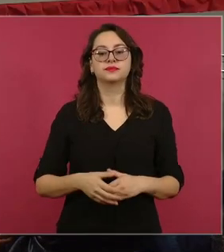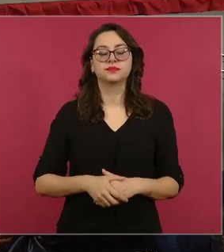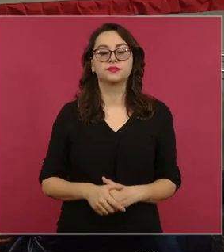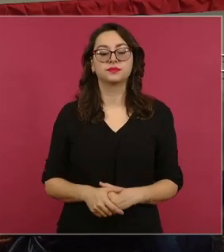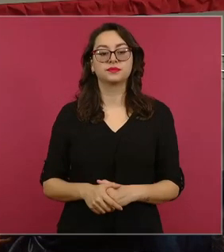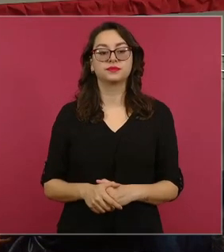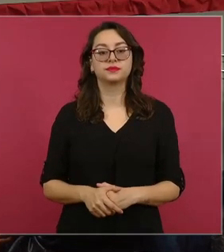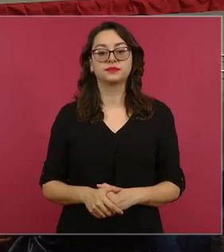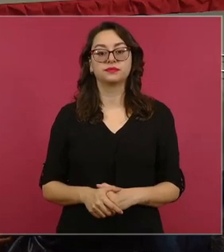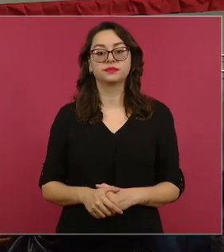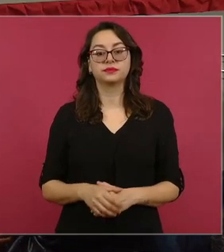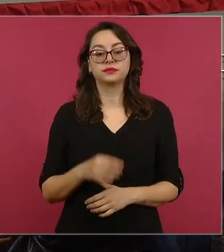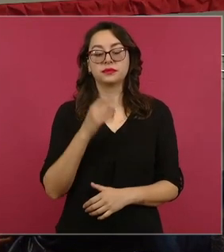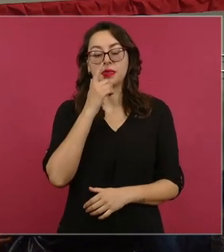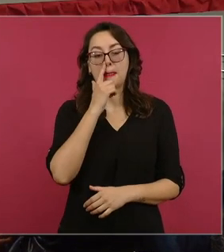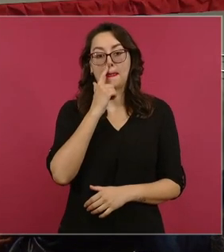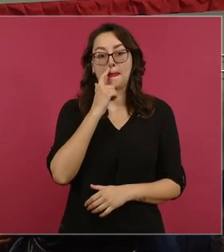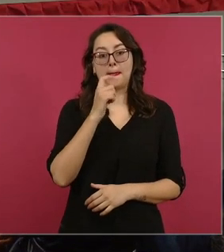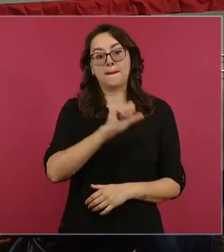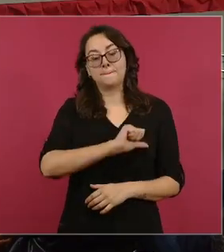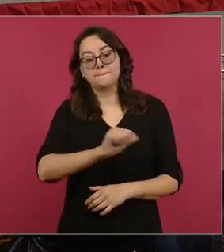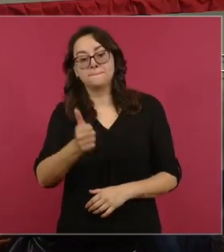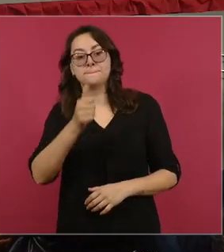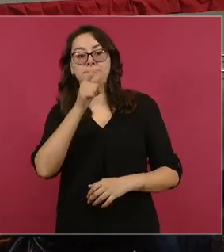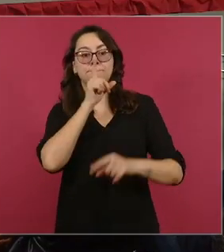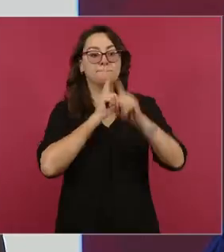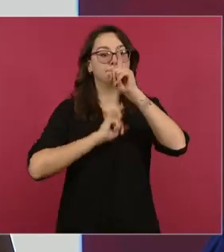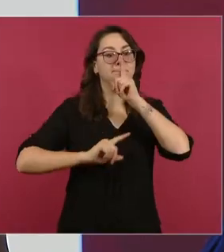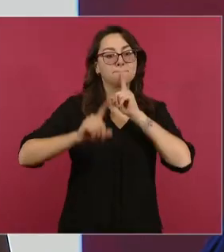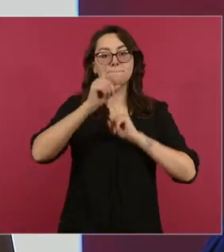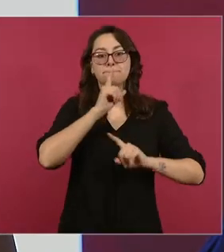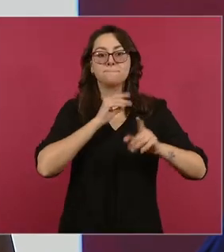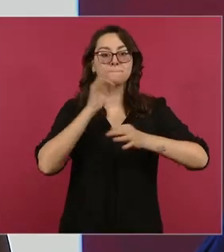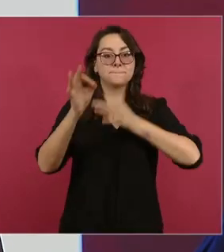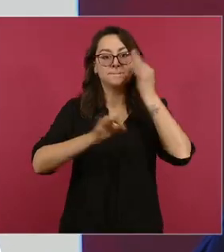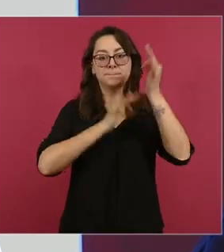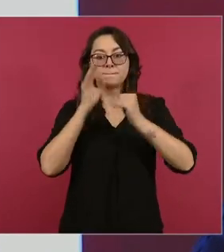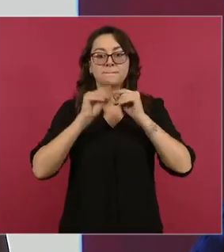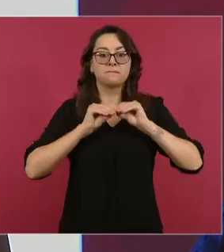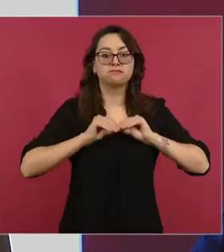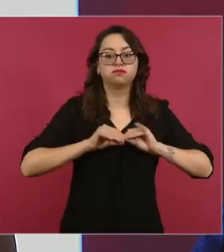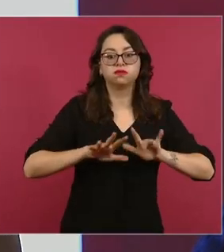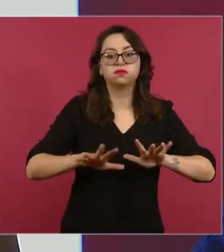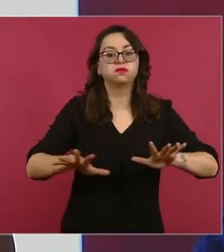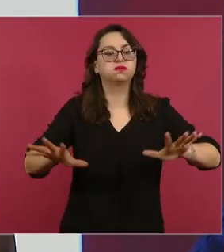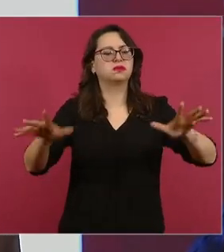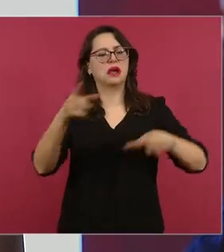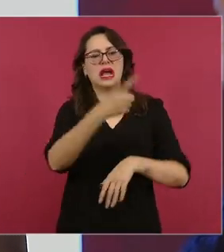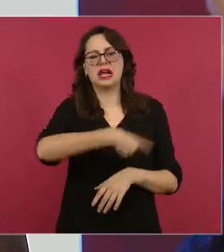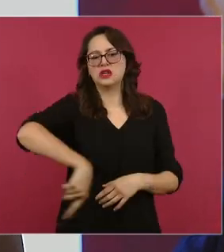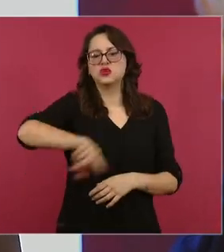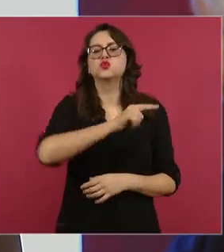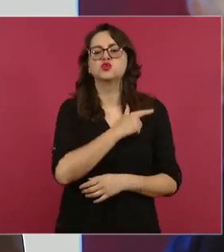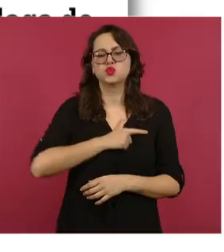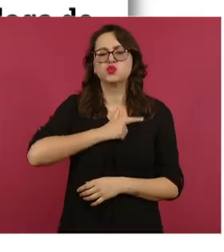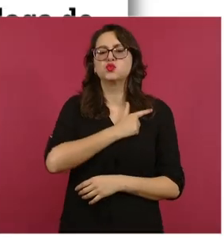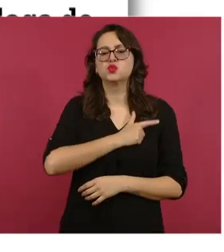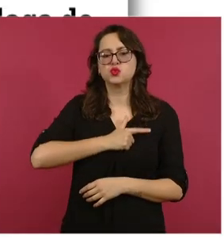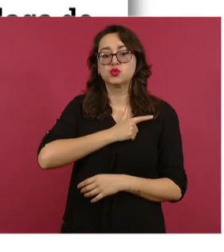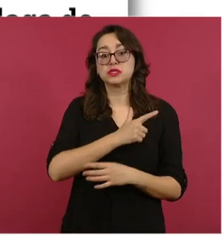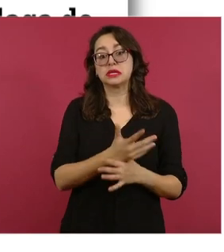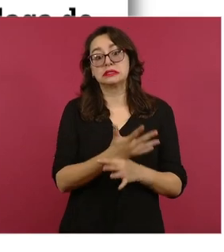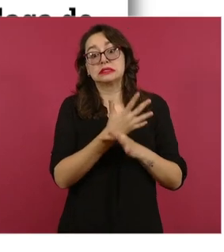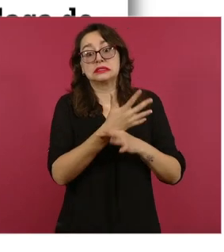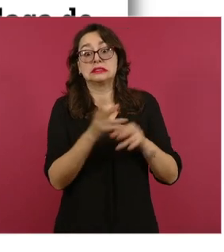La plaga de desinformación de muchos medios, ya sabemos, no tiene límites. Ahora salen con una